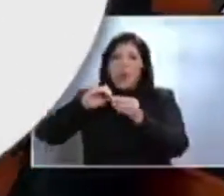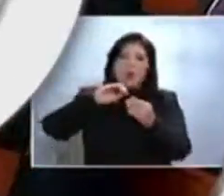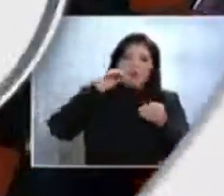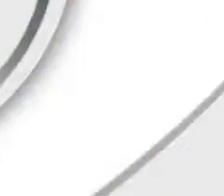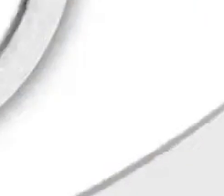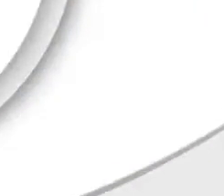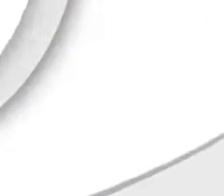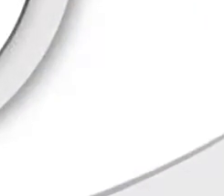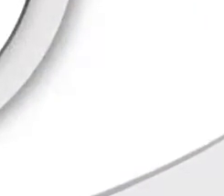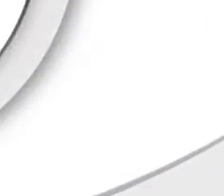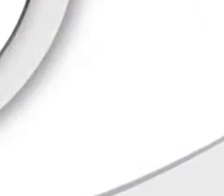Estado de Durango.